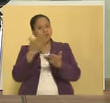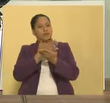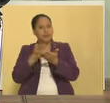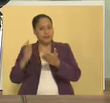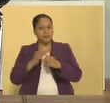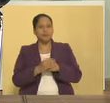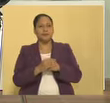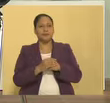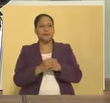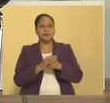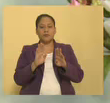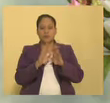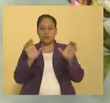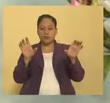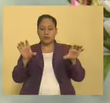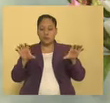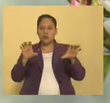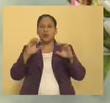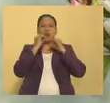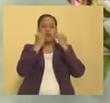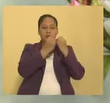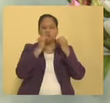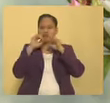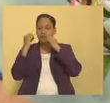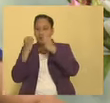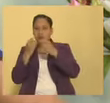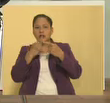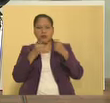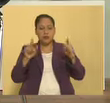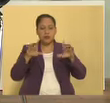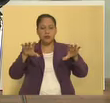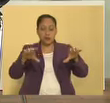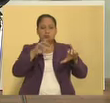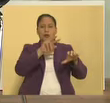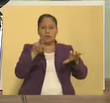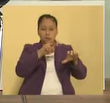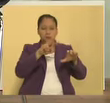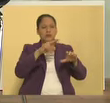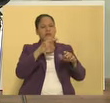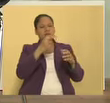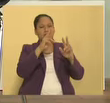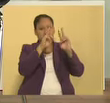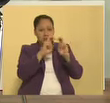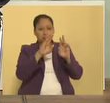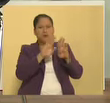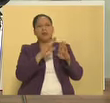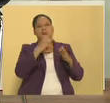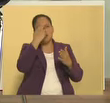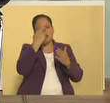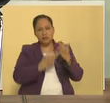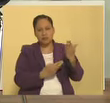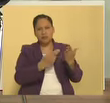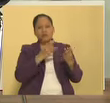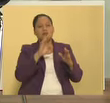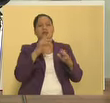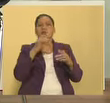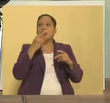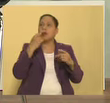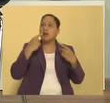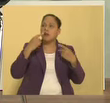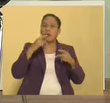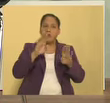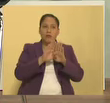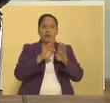Digamos cosa. que son dos organizaciones que operan de manera diferente. Ambas ven violaciones o presuntas violaciones, conocen de las quejas de las